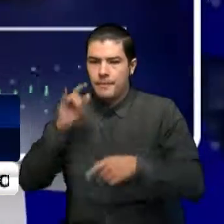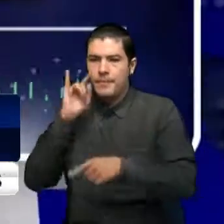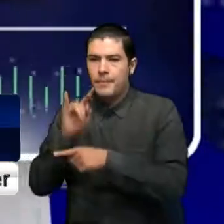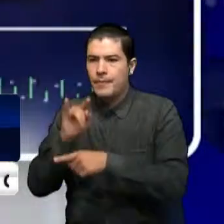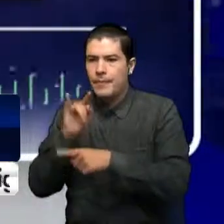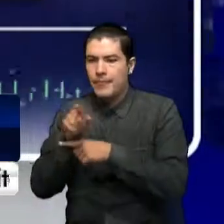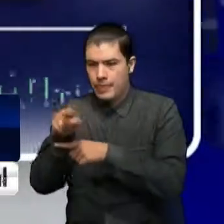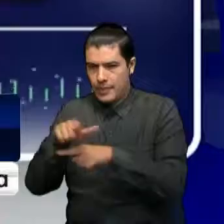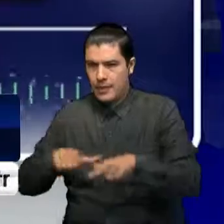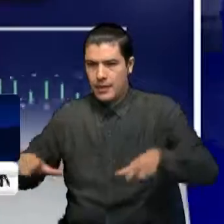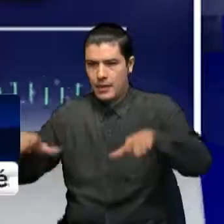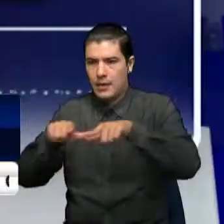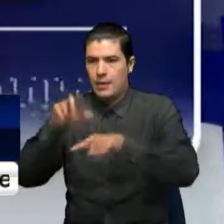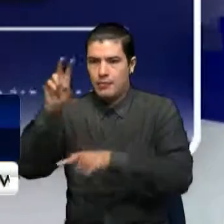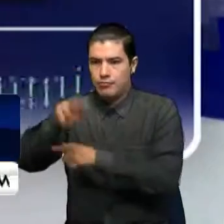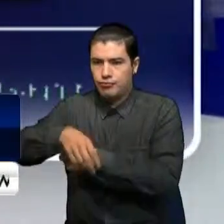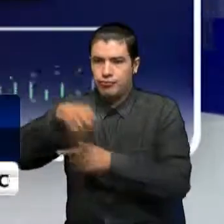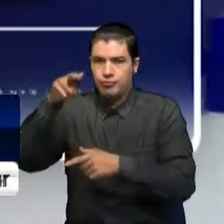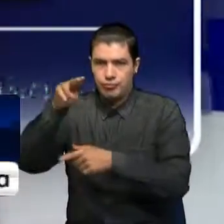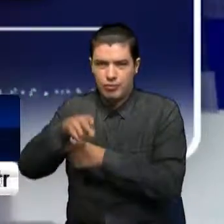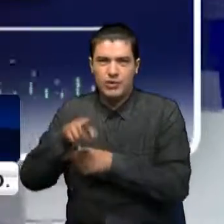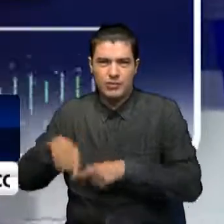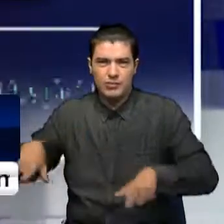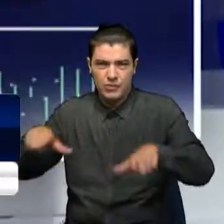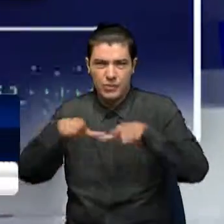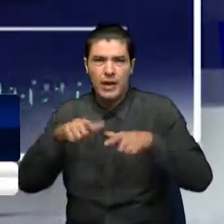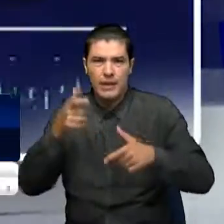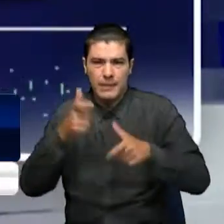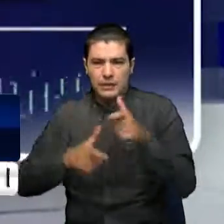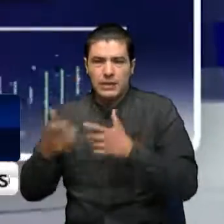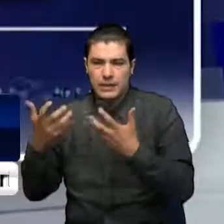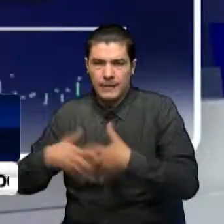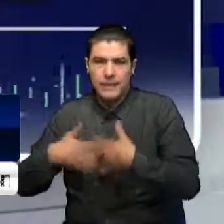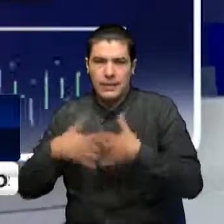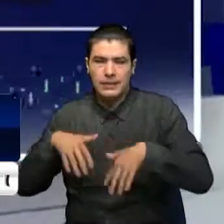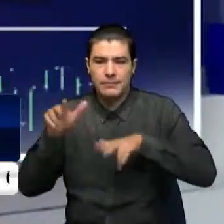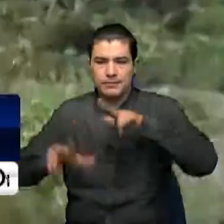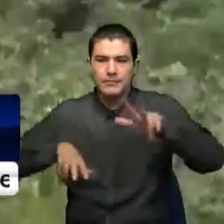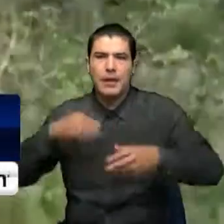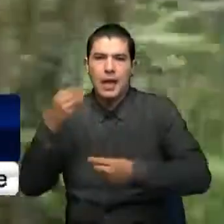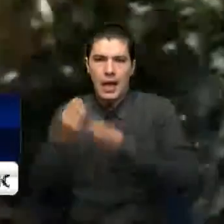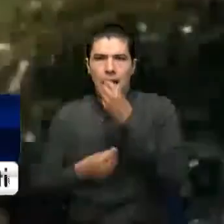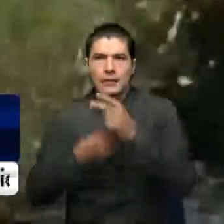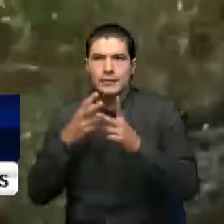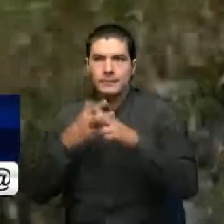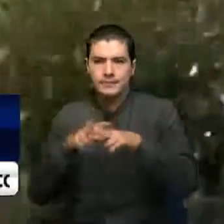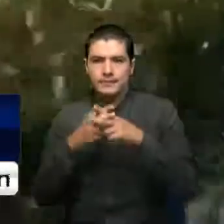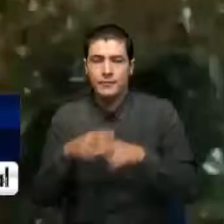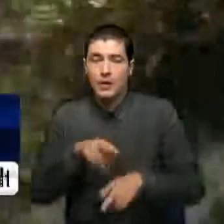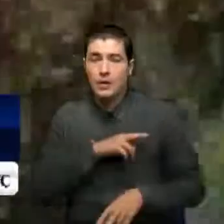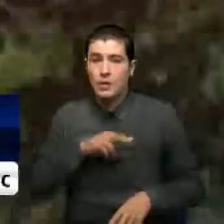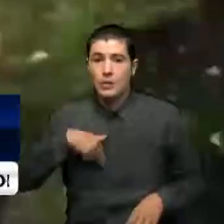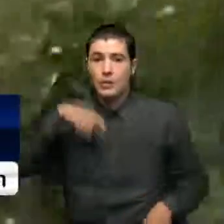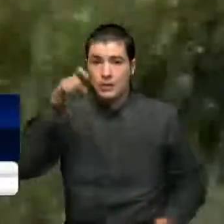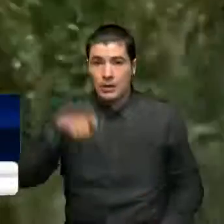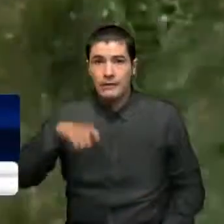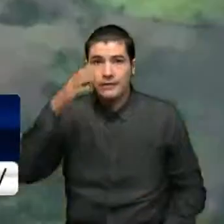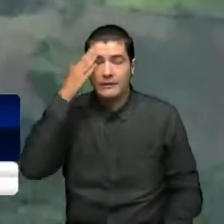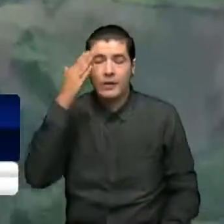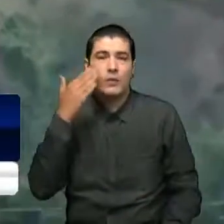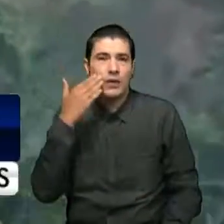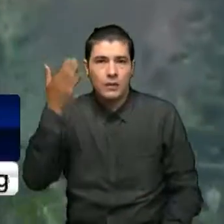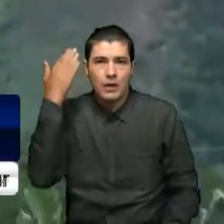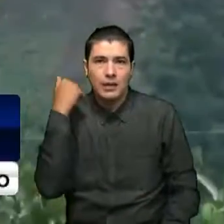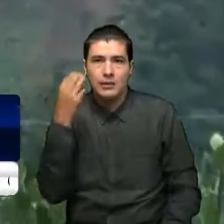seguridad pues a la maquinaria y al personal del comedor que van a hacer las reparaciones tenemos que tener en cuenta que el pasado 3 de febrero